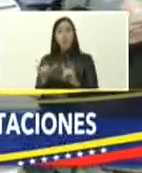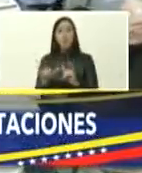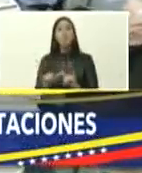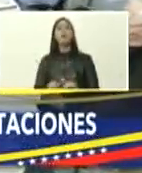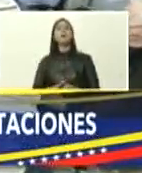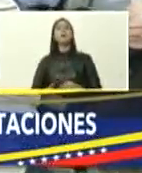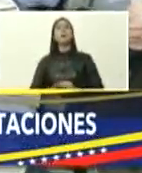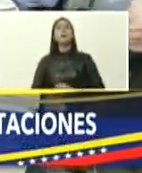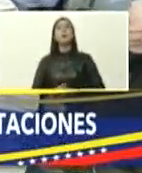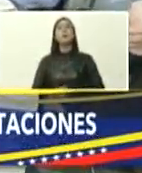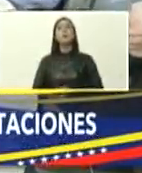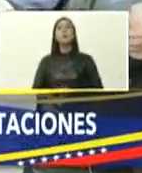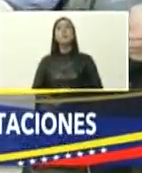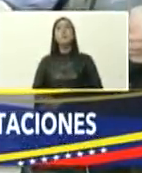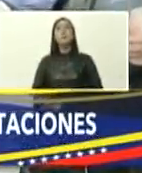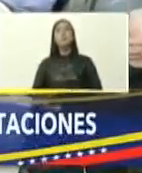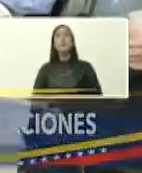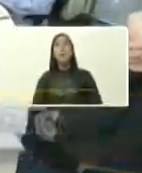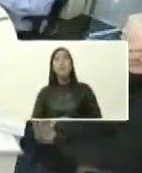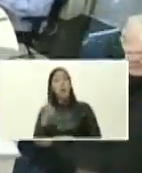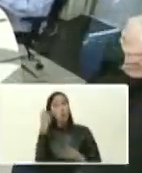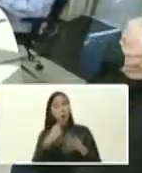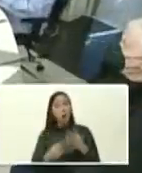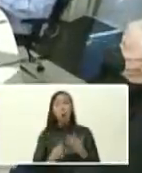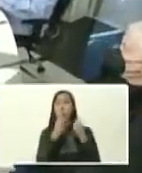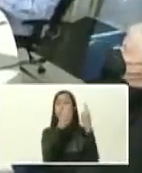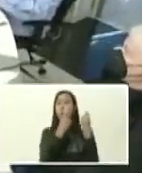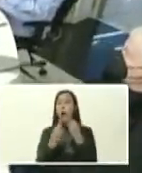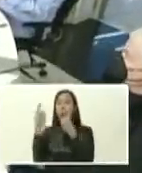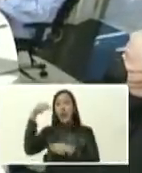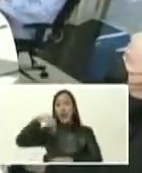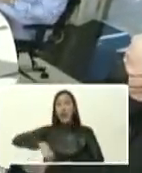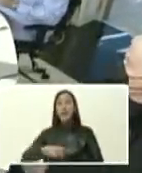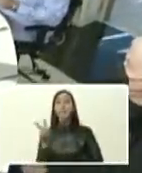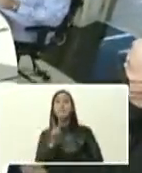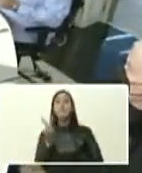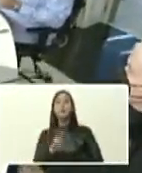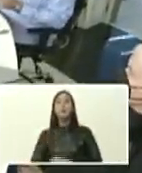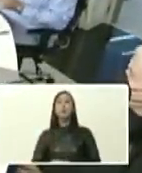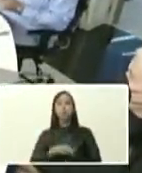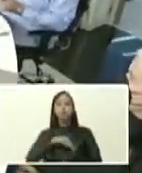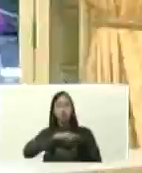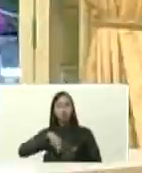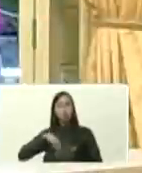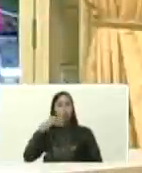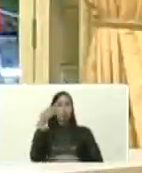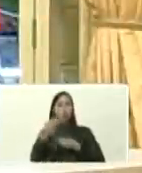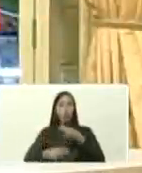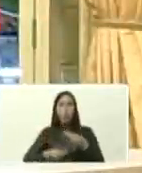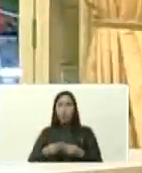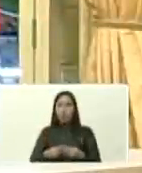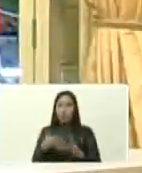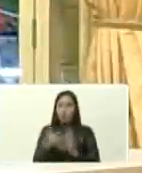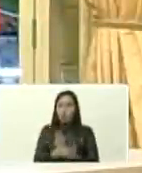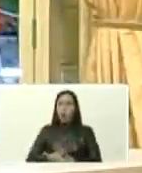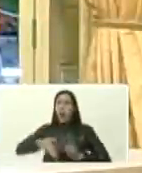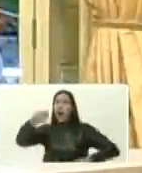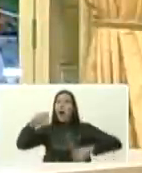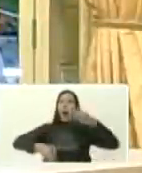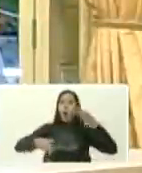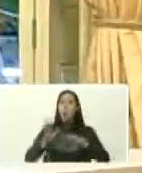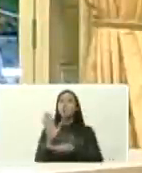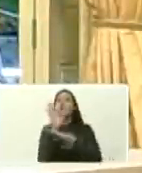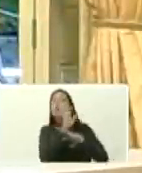de mercado para los productos exportables de Venezuela y nosotros crear todas las condiciones jurídicas, de